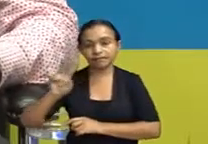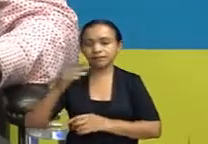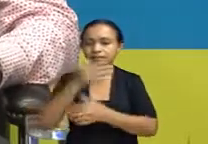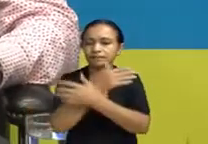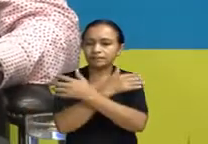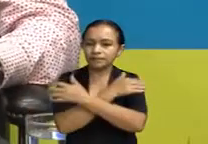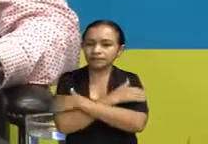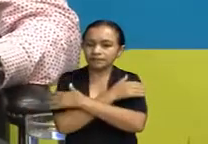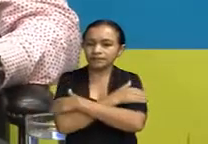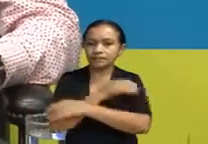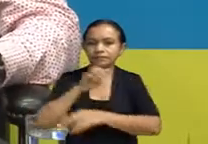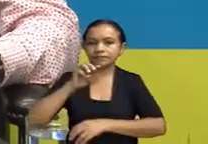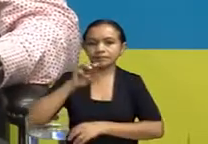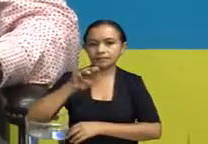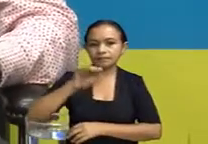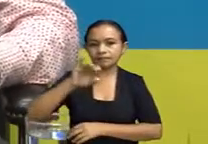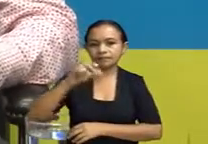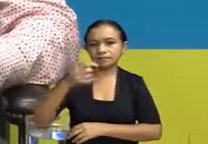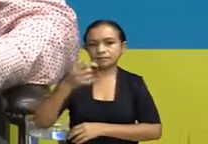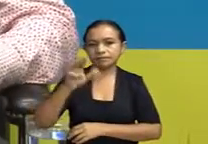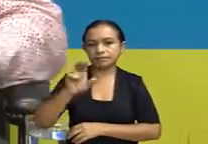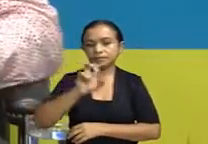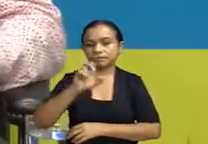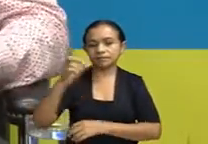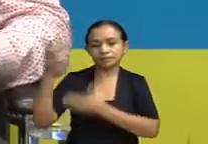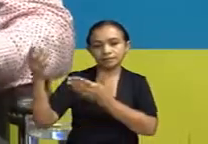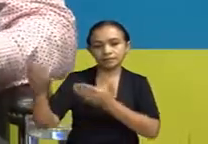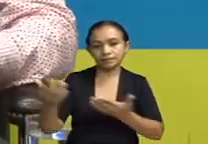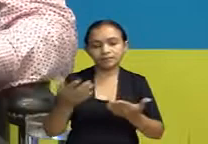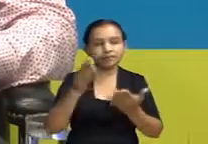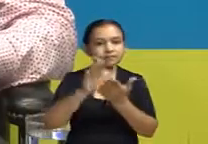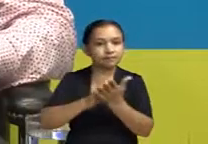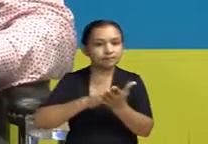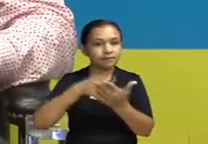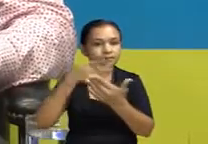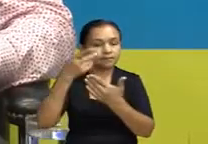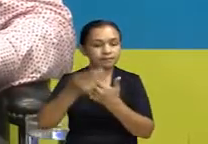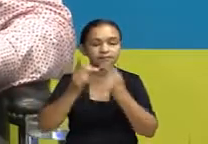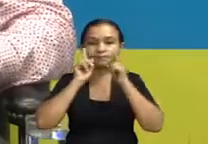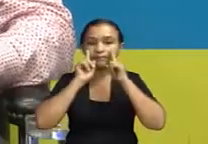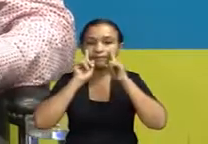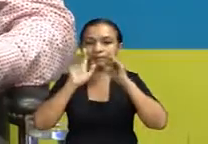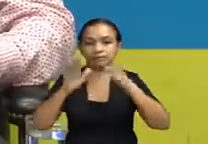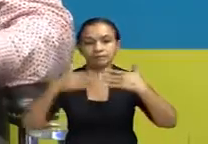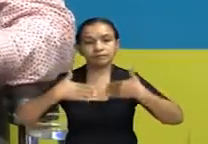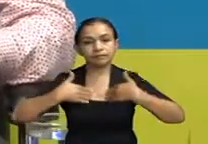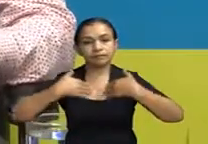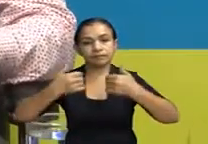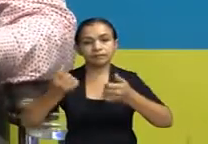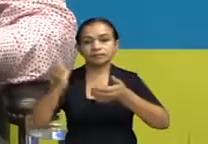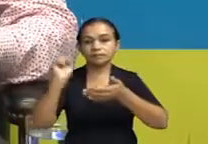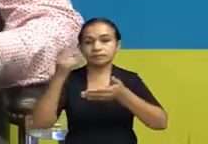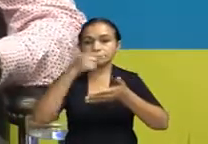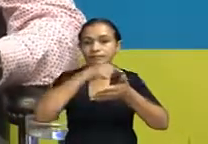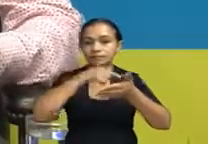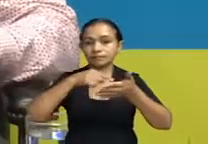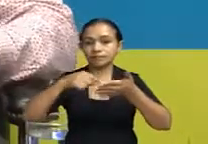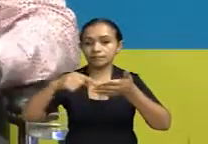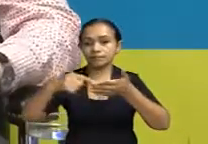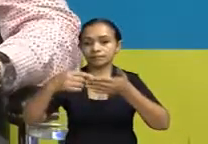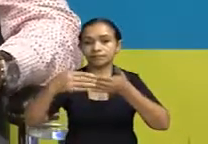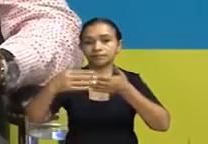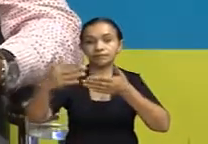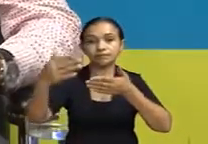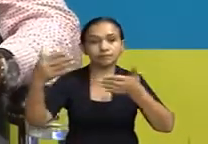saluda Miguel Carranza Mena y les doy la bienvenida a un programa más de Prevenir es Salud. A pocas semanas de ya cumplir